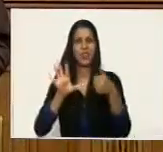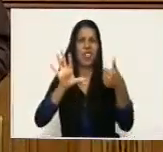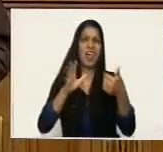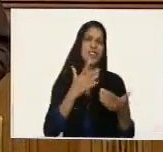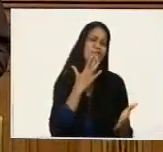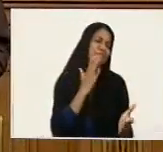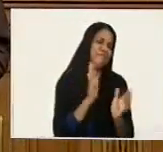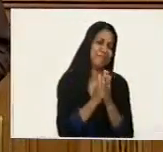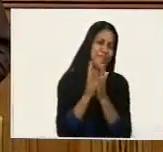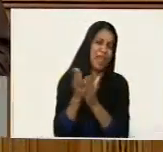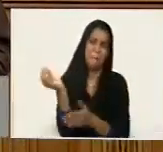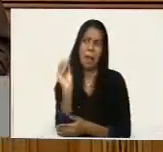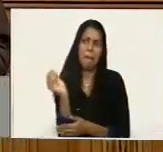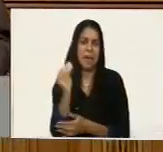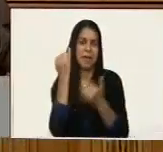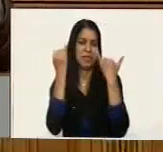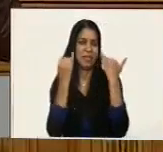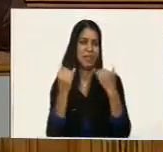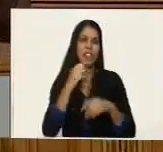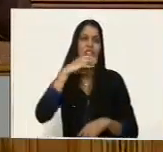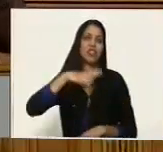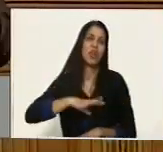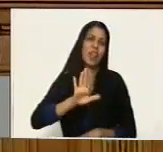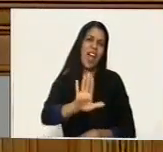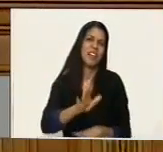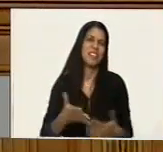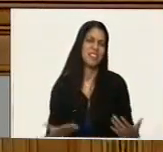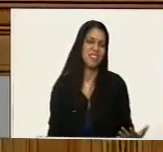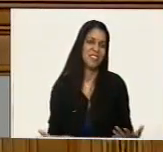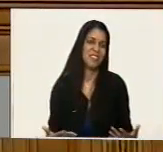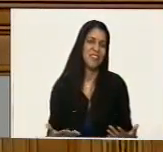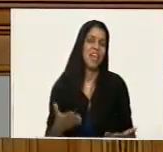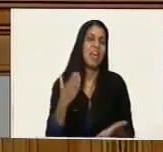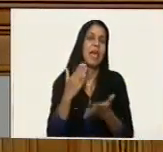Entonces, porque la historia es así, tú tienes mucho tiempo